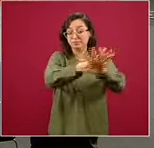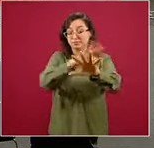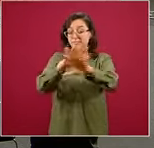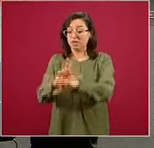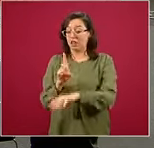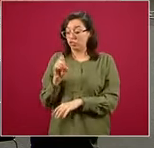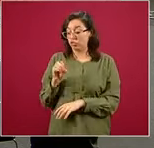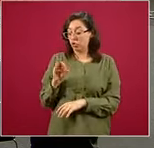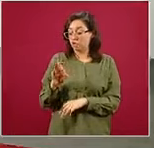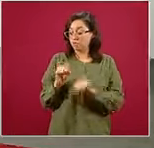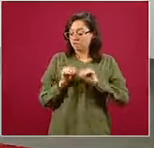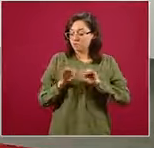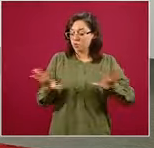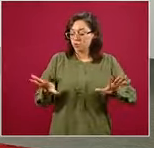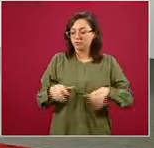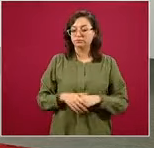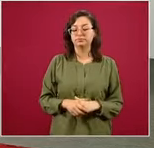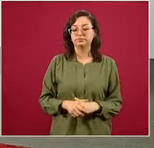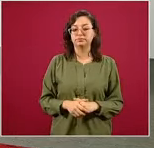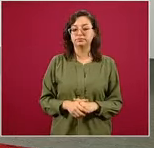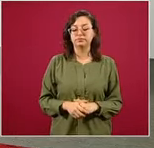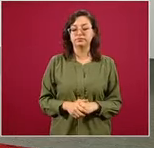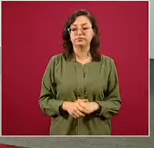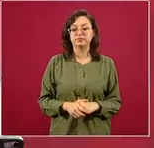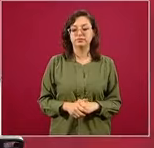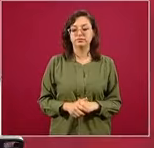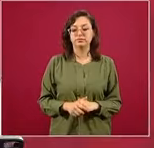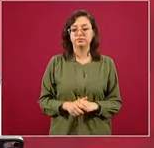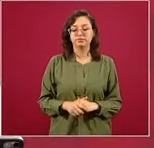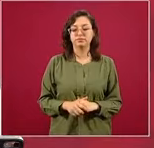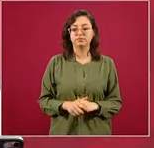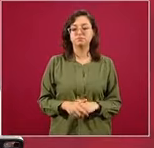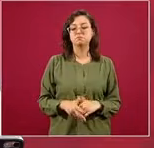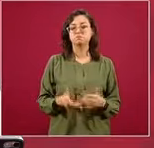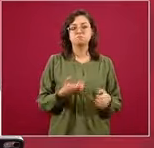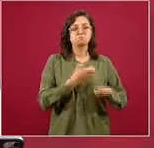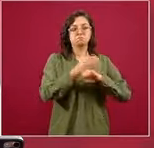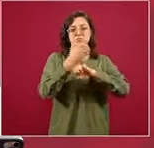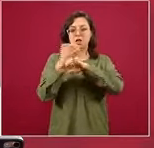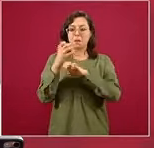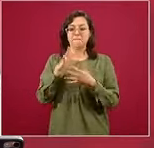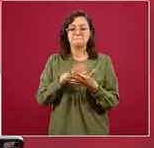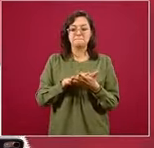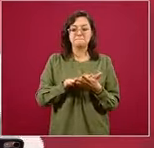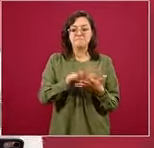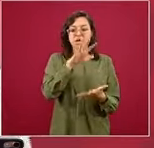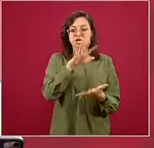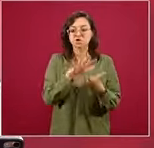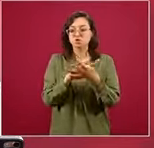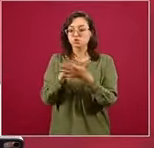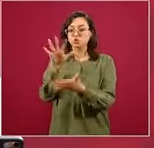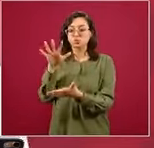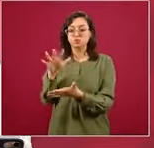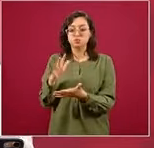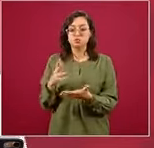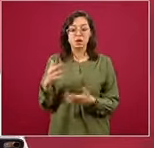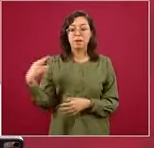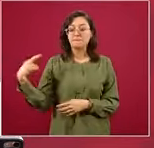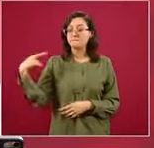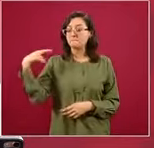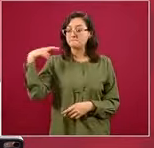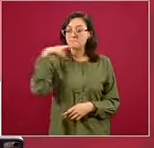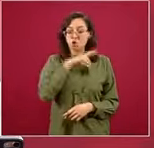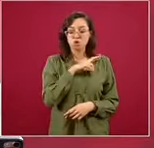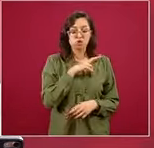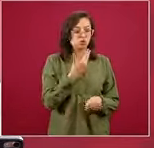Diario Oficial. Entonces, la mayoría, casi todos diría yo, los estados, de manera muy expedita,